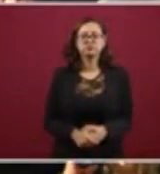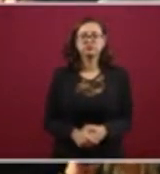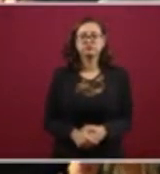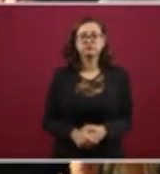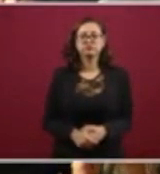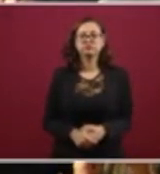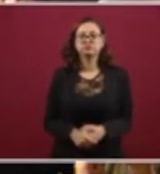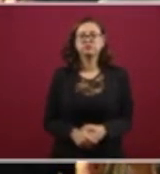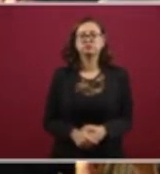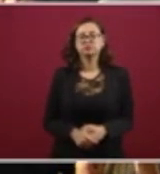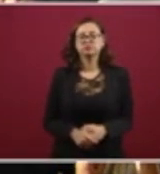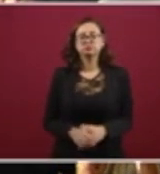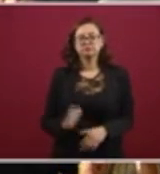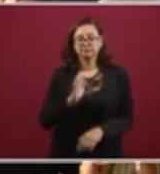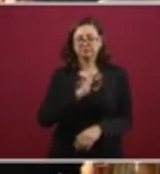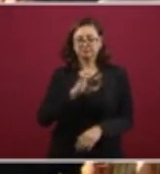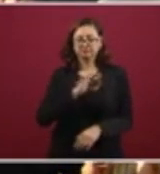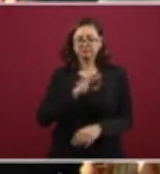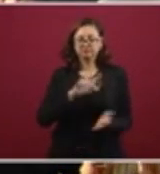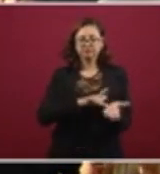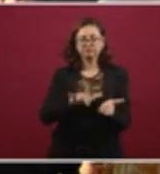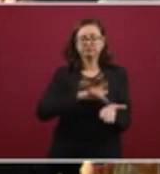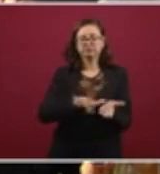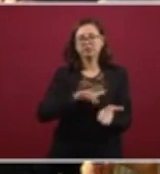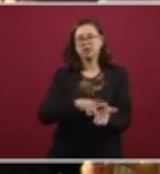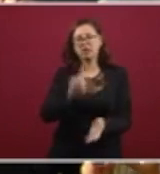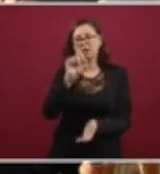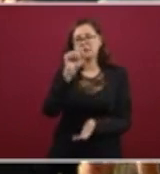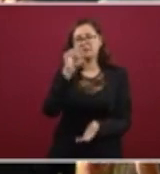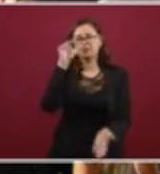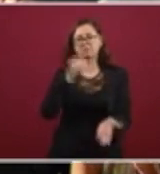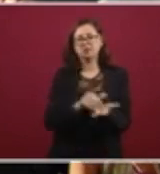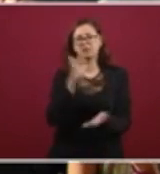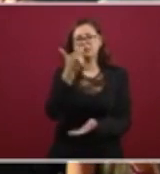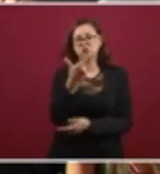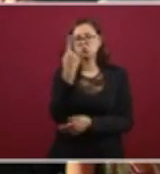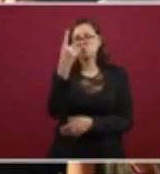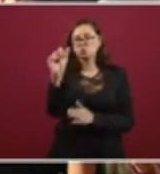Igual, 20,000 pesos mensuales, un año.